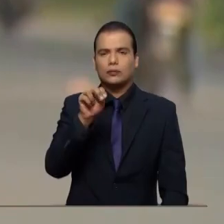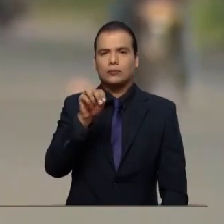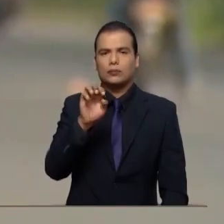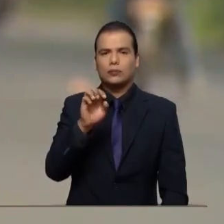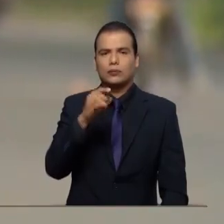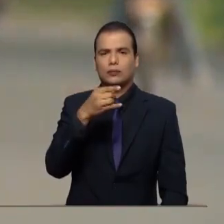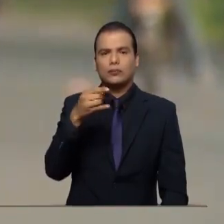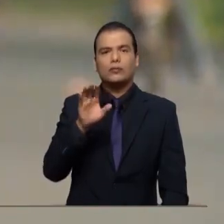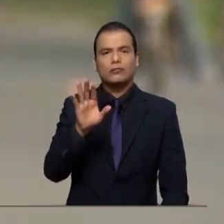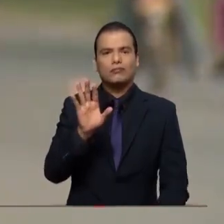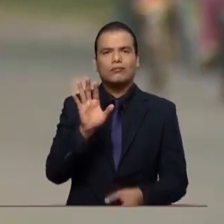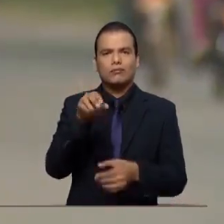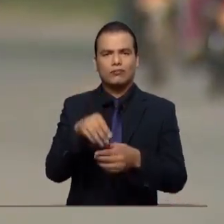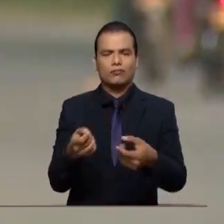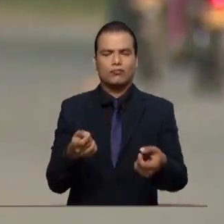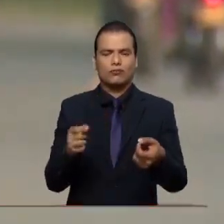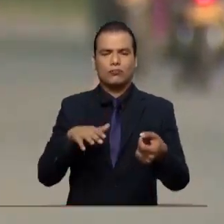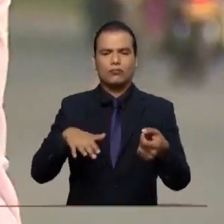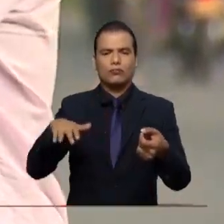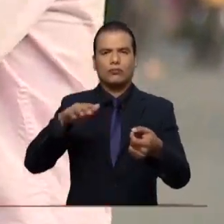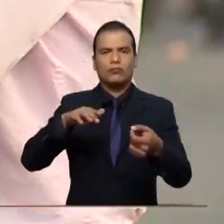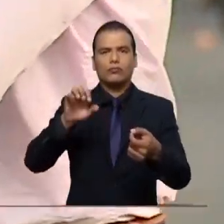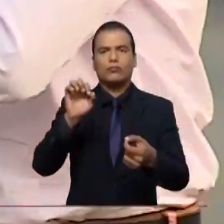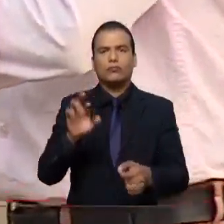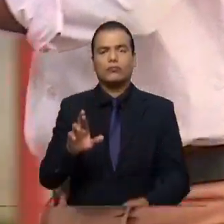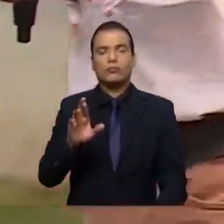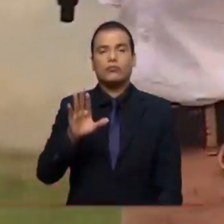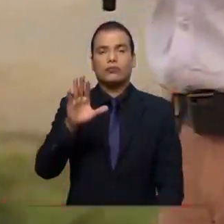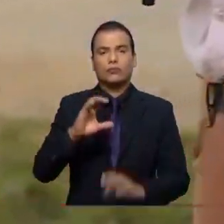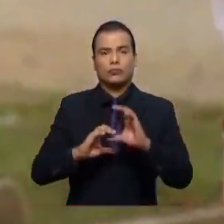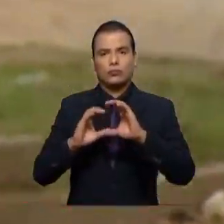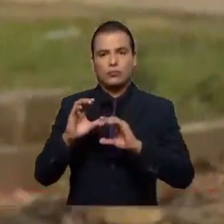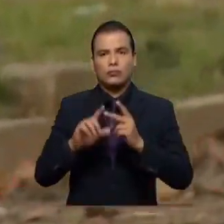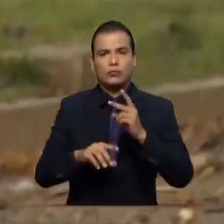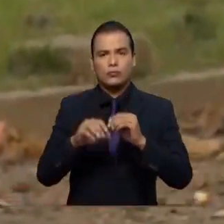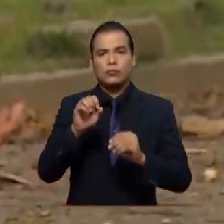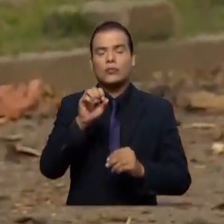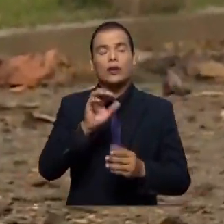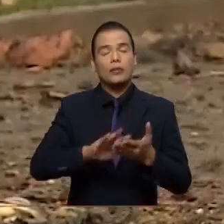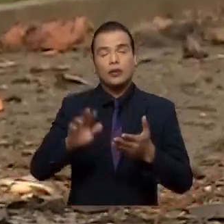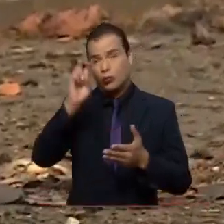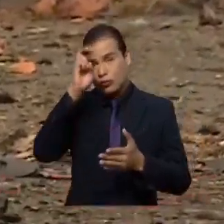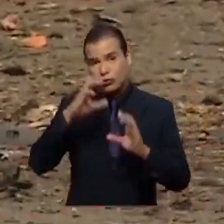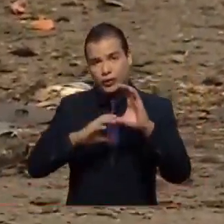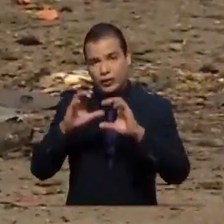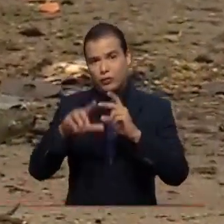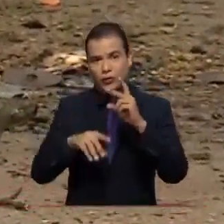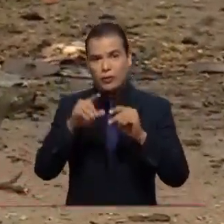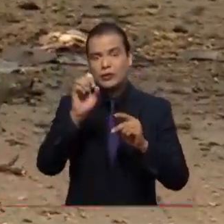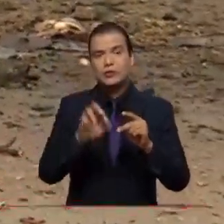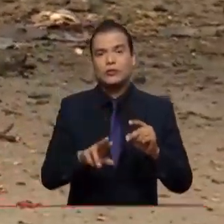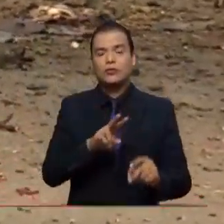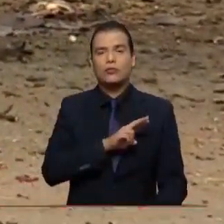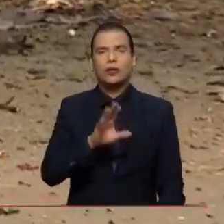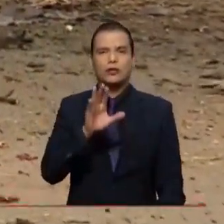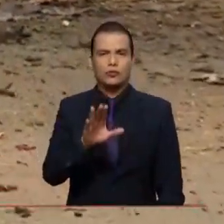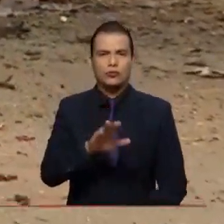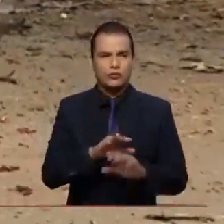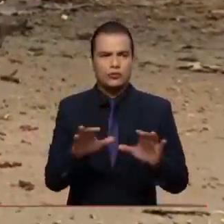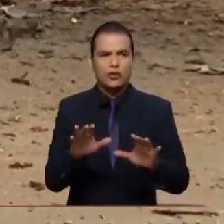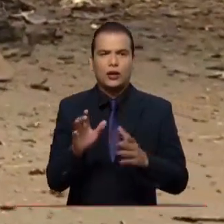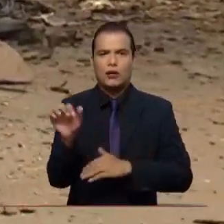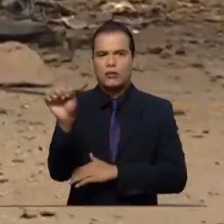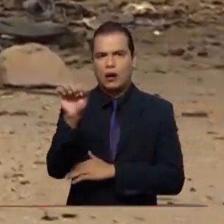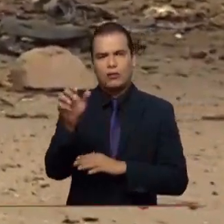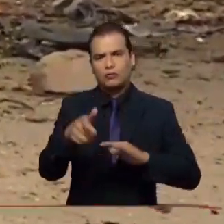del departamento del Cauca. El vehículo ya fue retirado de este sector. El mismo personal especializado de la Policía